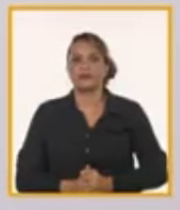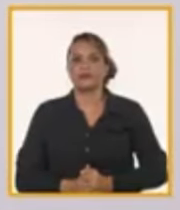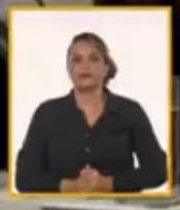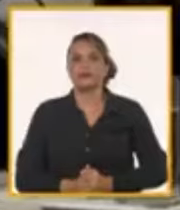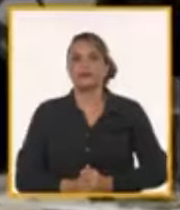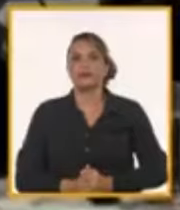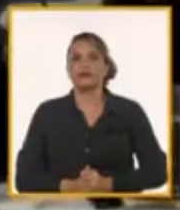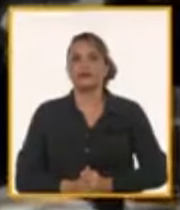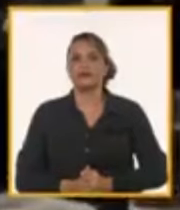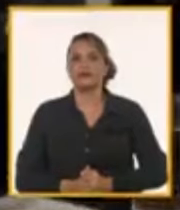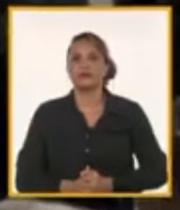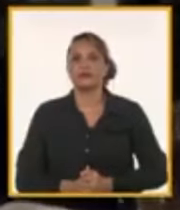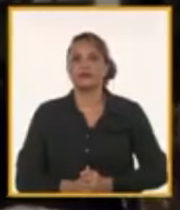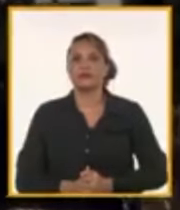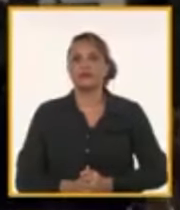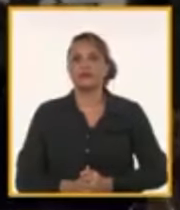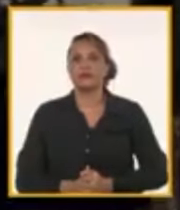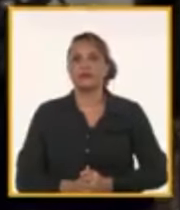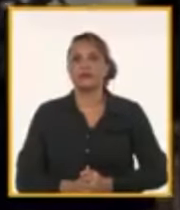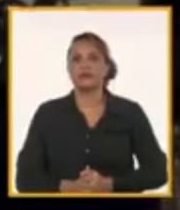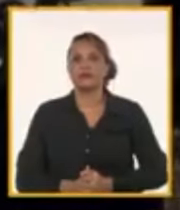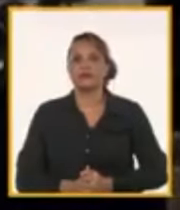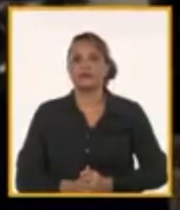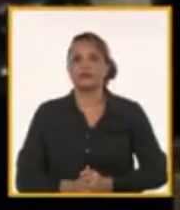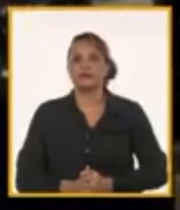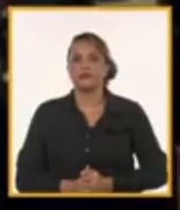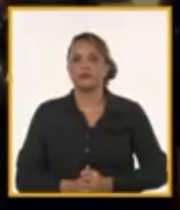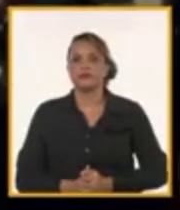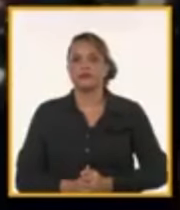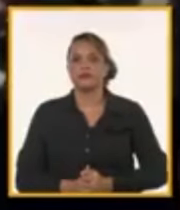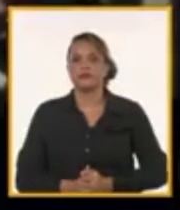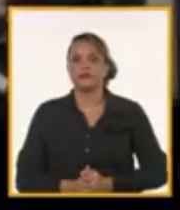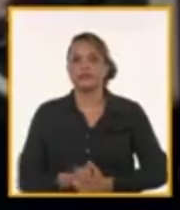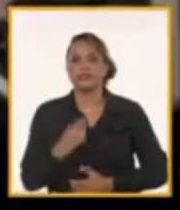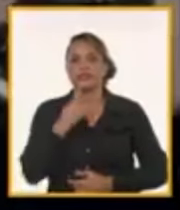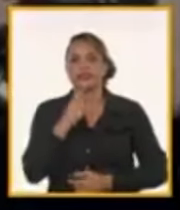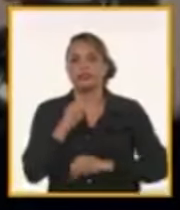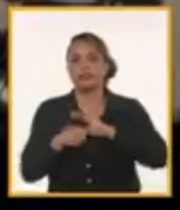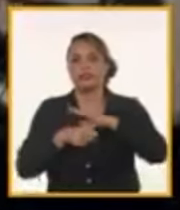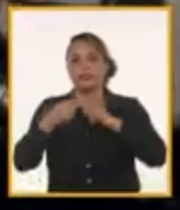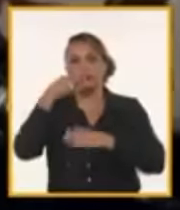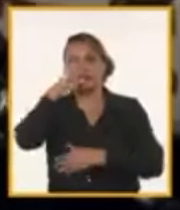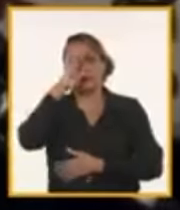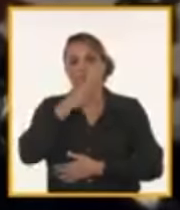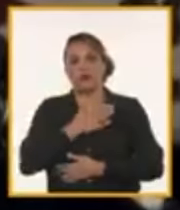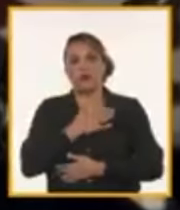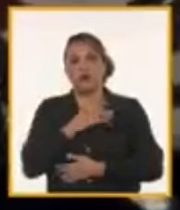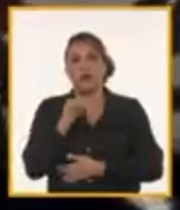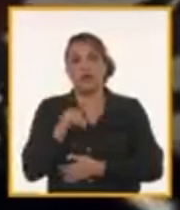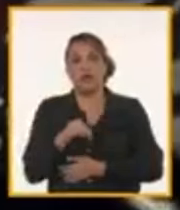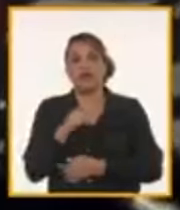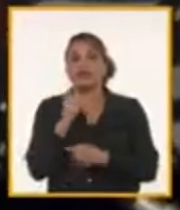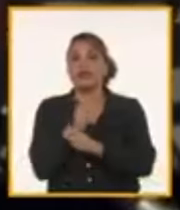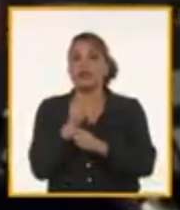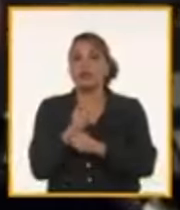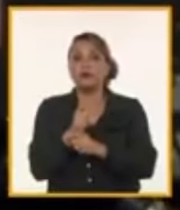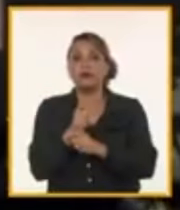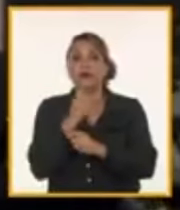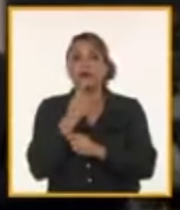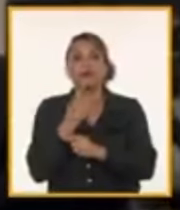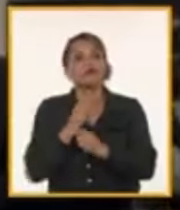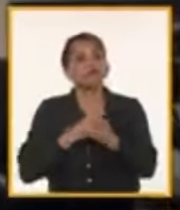universidad este curso no es trascendente eh Solo porque se impone enormes carencias materiales yo creo que este es un curso